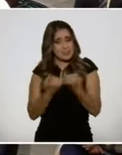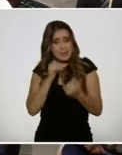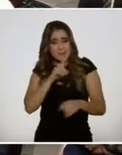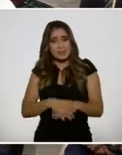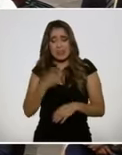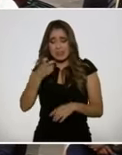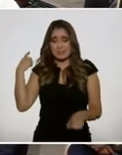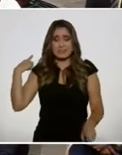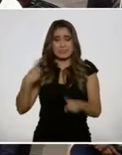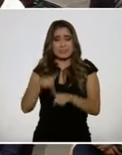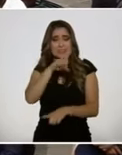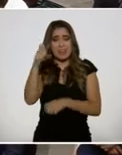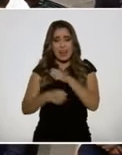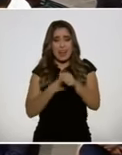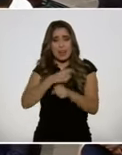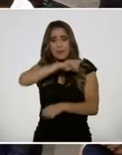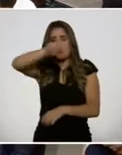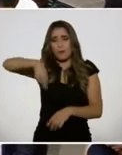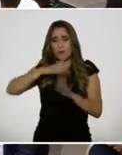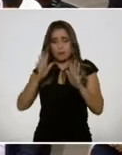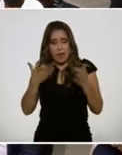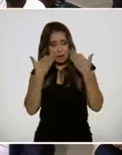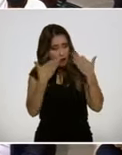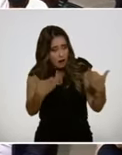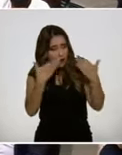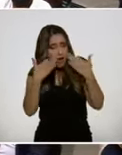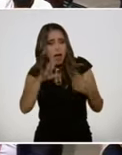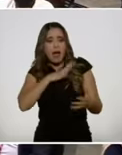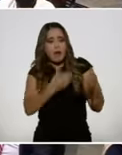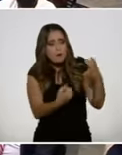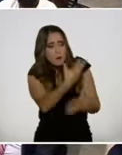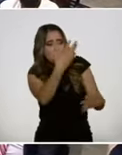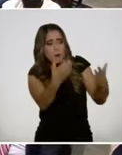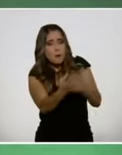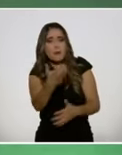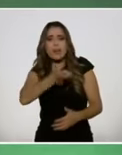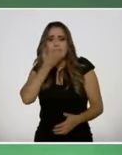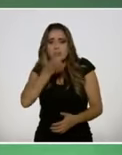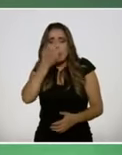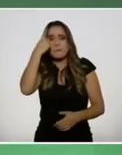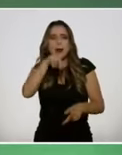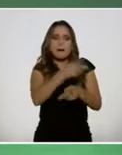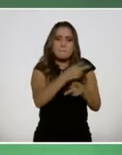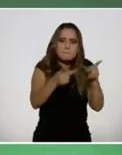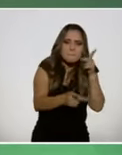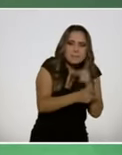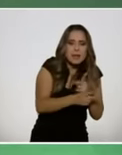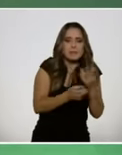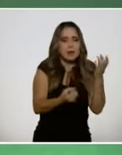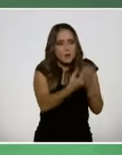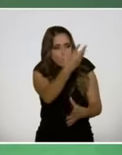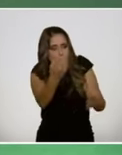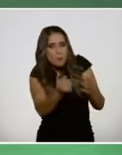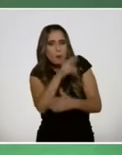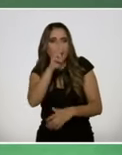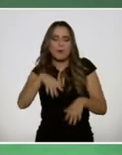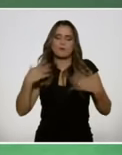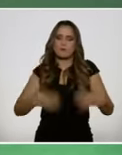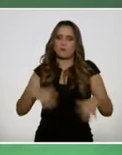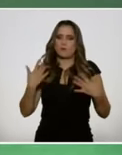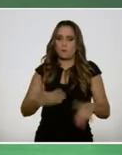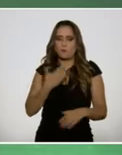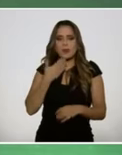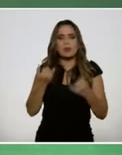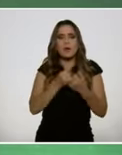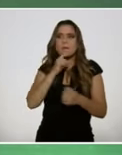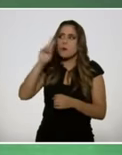100 años hemos atestiguado cómo ha crecido la oferta de instituciones de educación media superior, a quien hago un reconocimiento, así